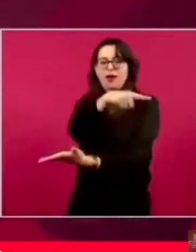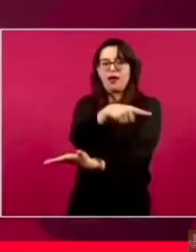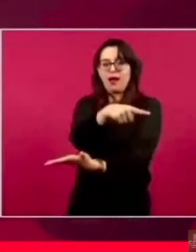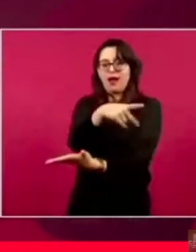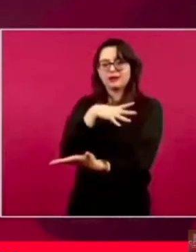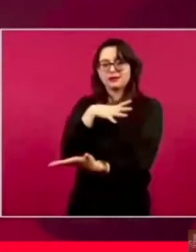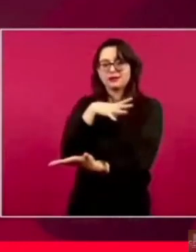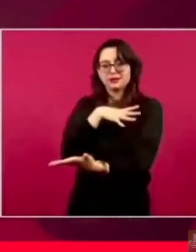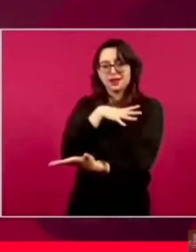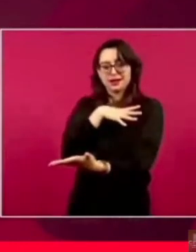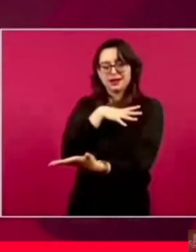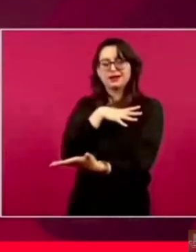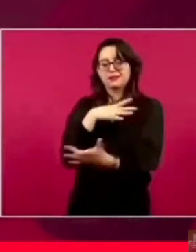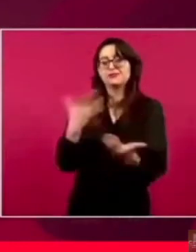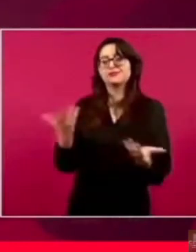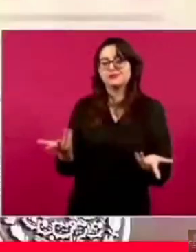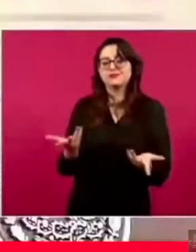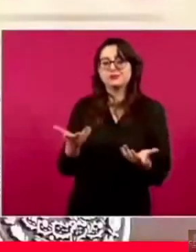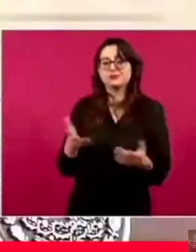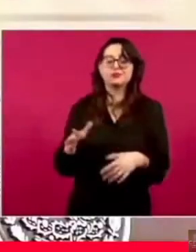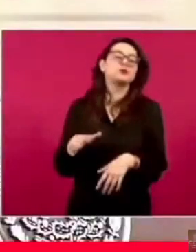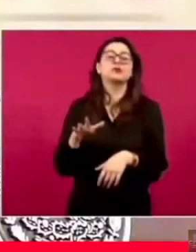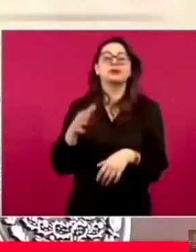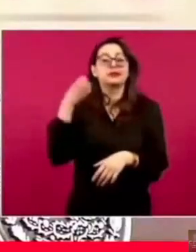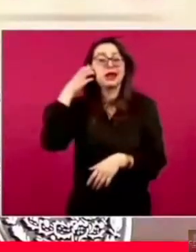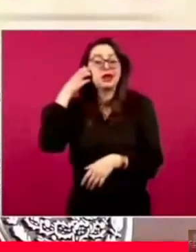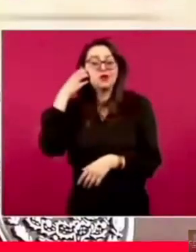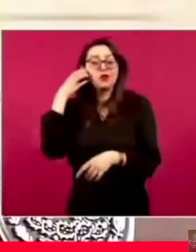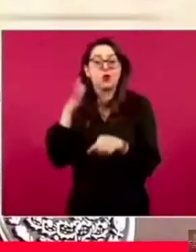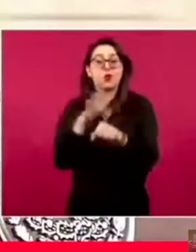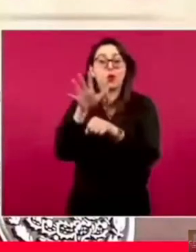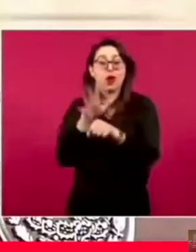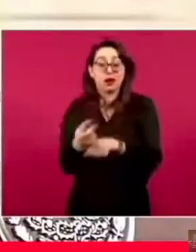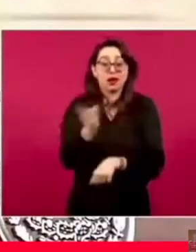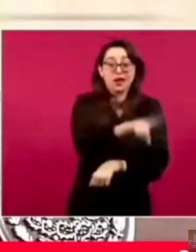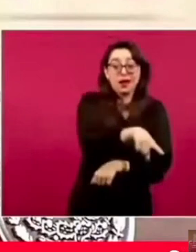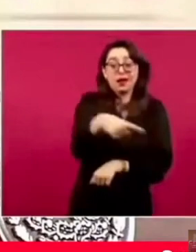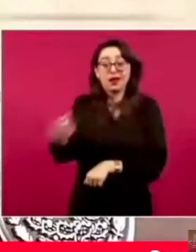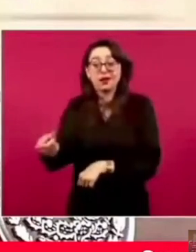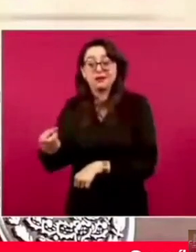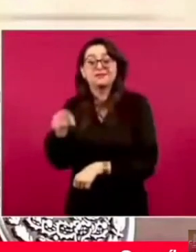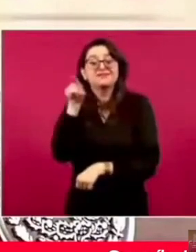hay una grabación a él. Esa grabación